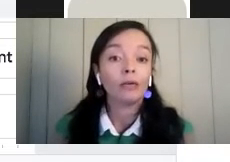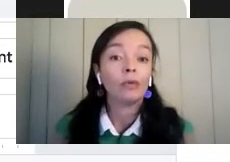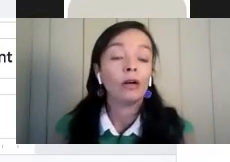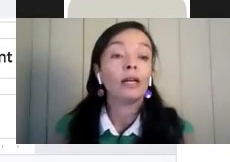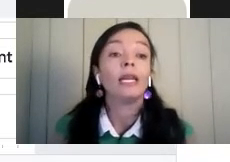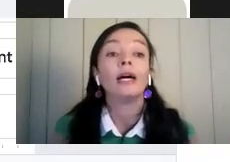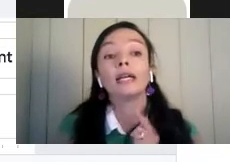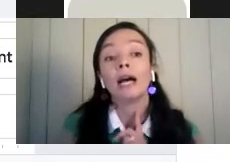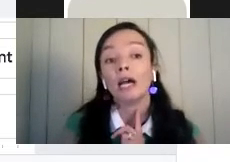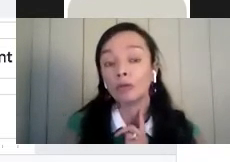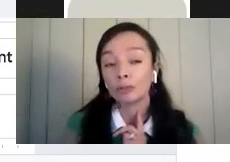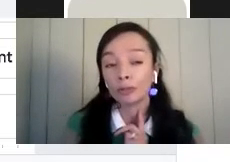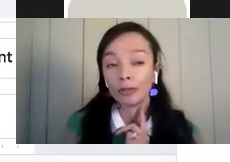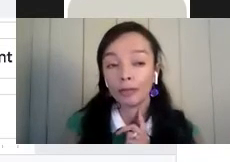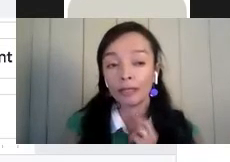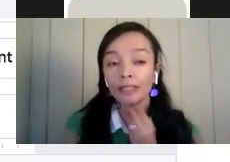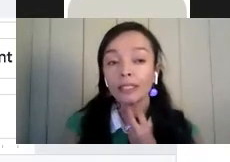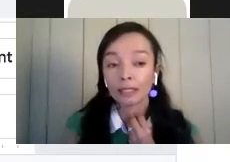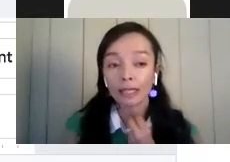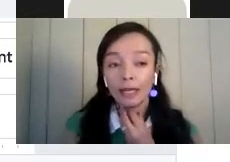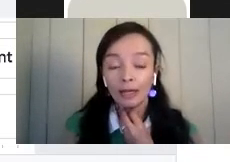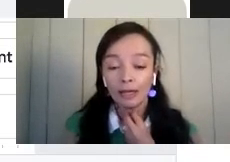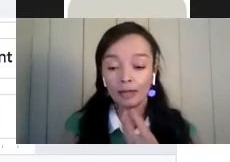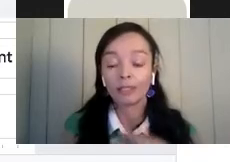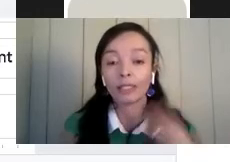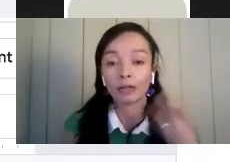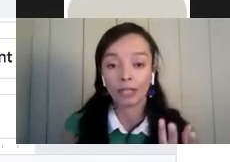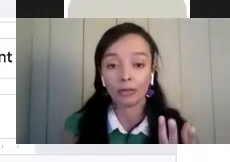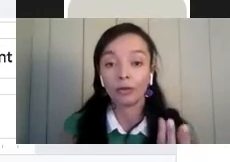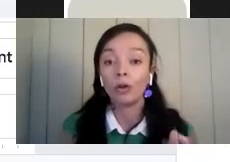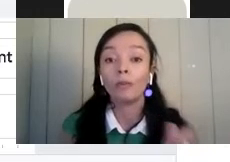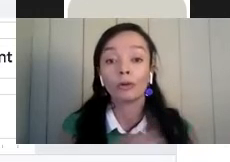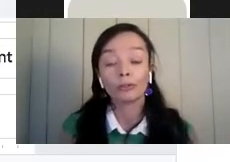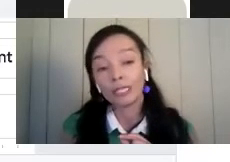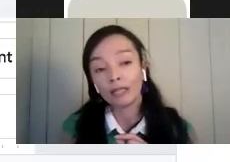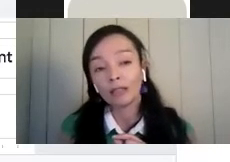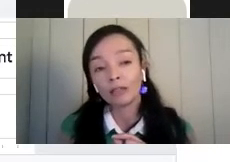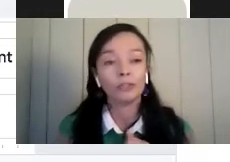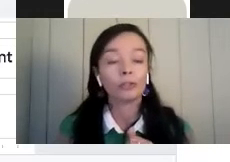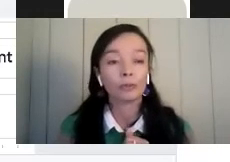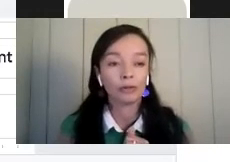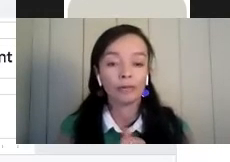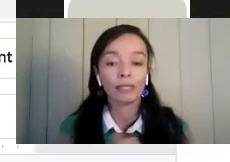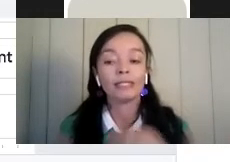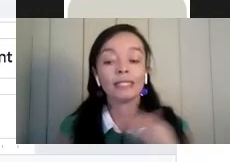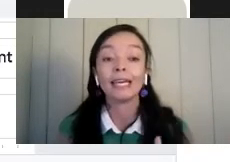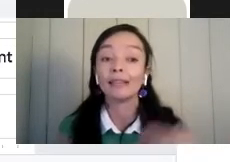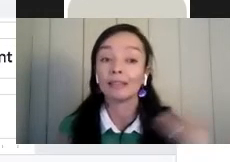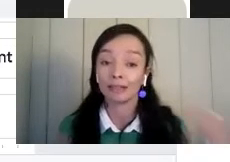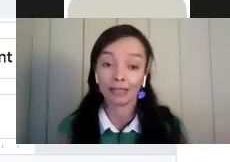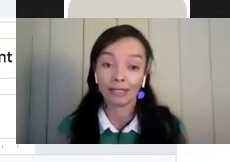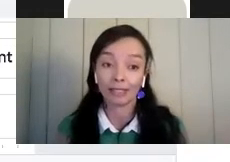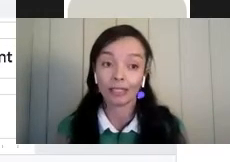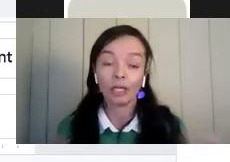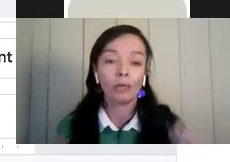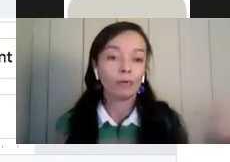la caja de voz posiblemente ya se está desarrollando. Por consiguiente, los niños posiblemente ya dejan de